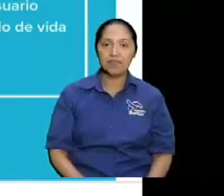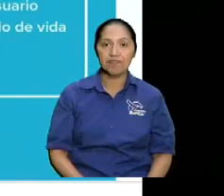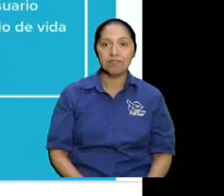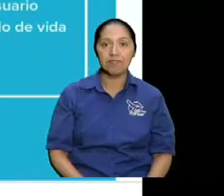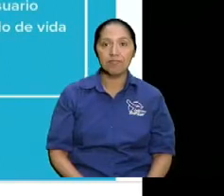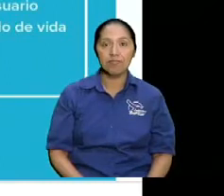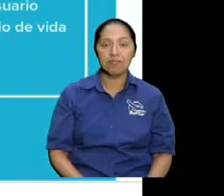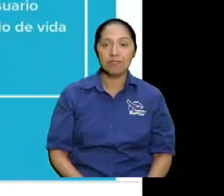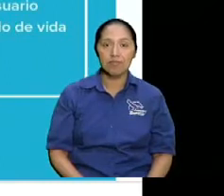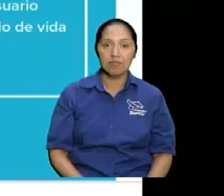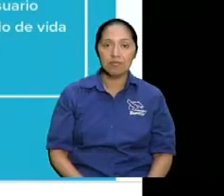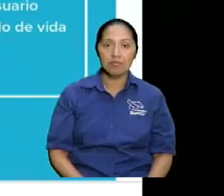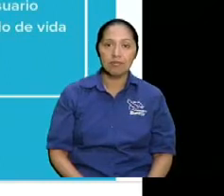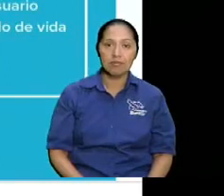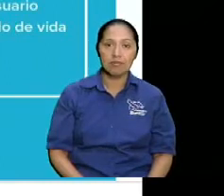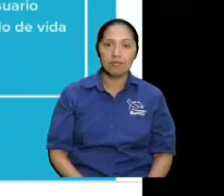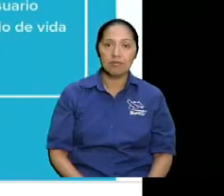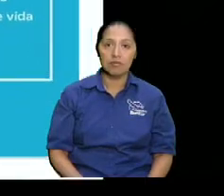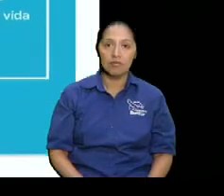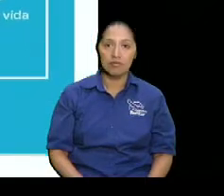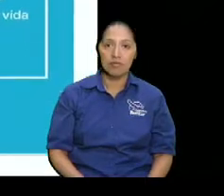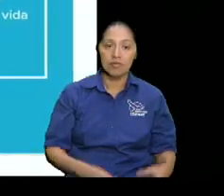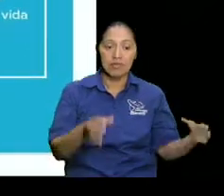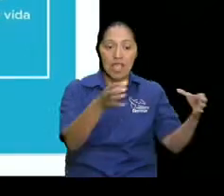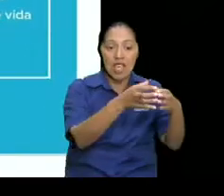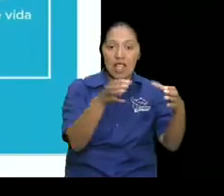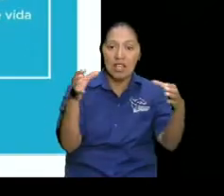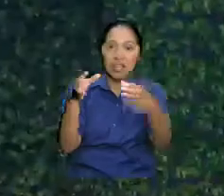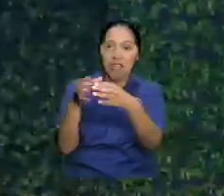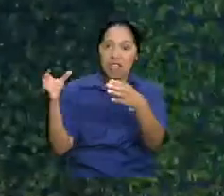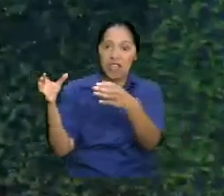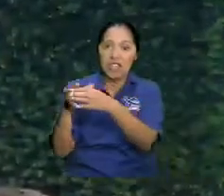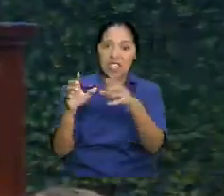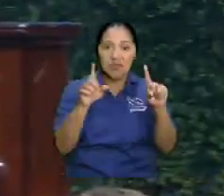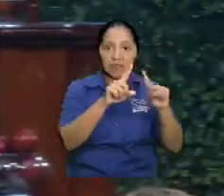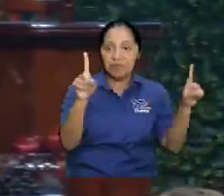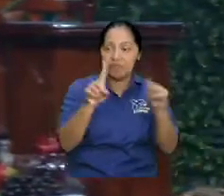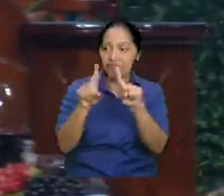universidad. Los que están estudiando mercadotecnia.